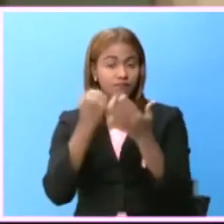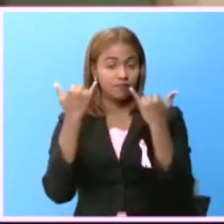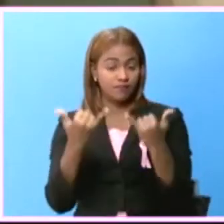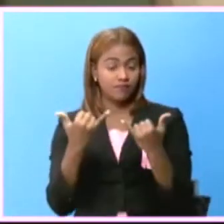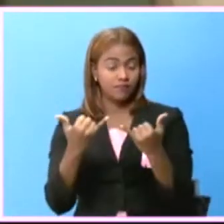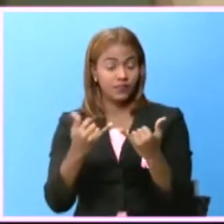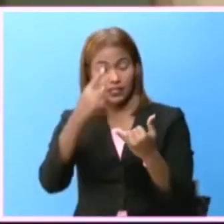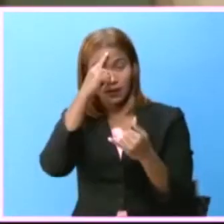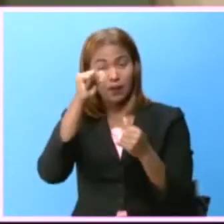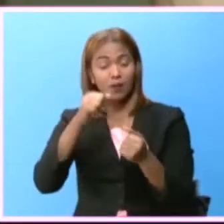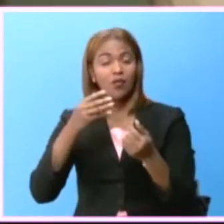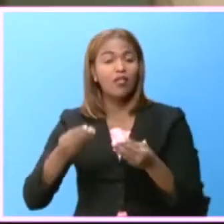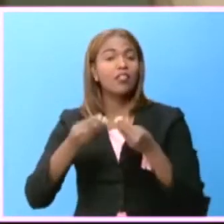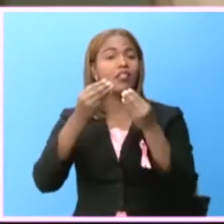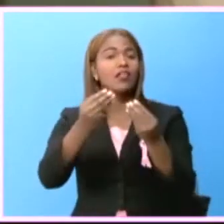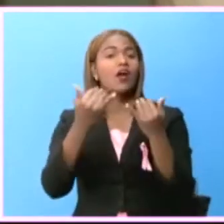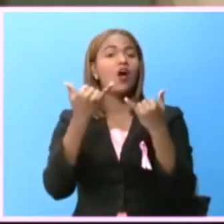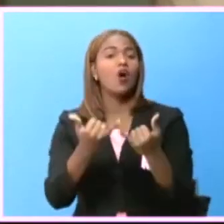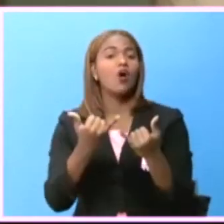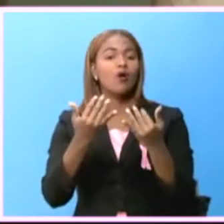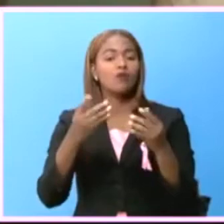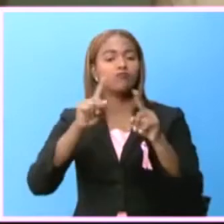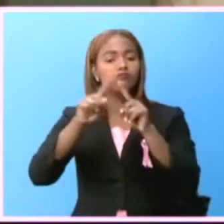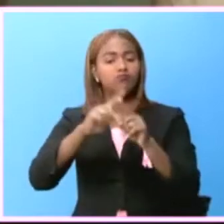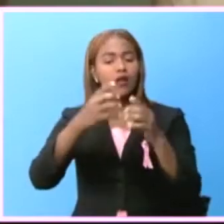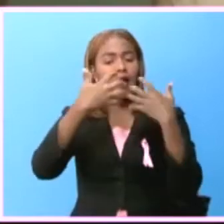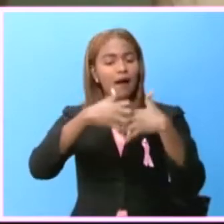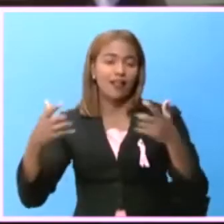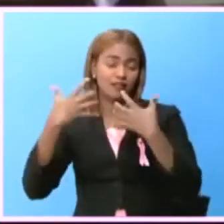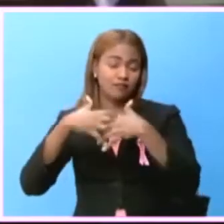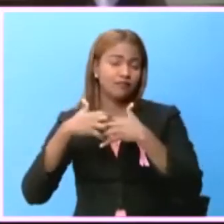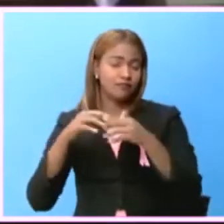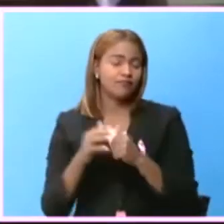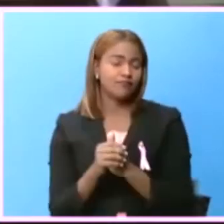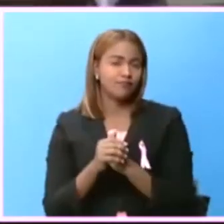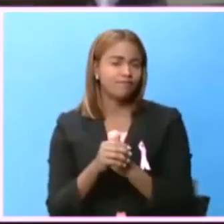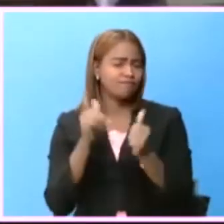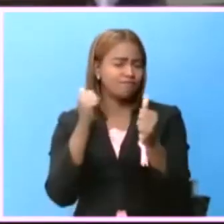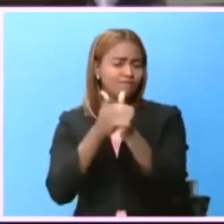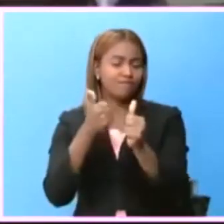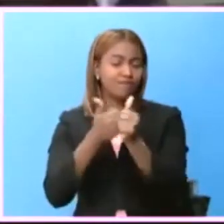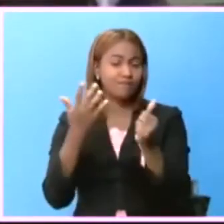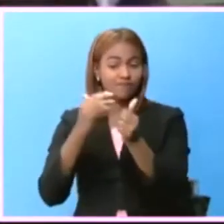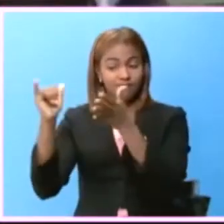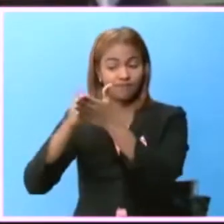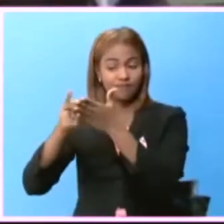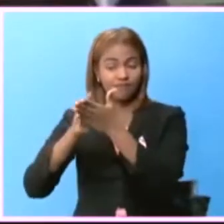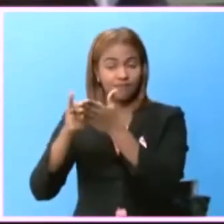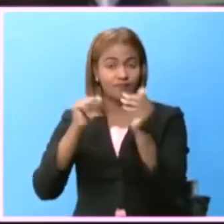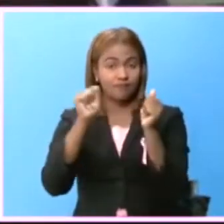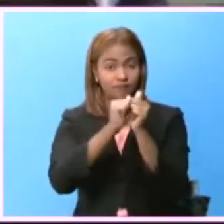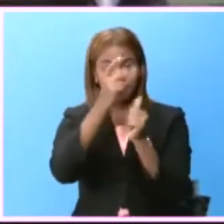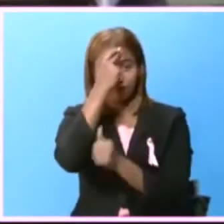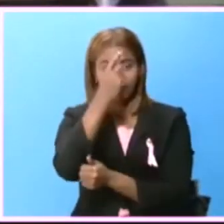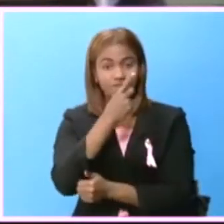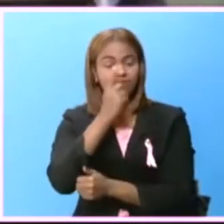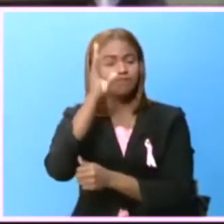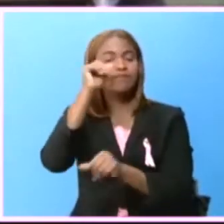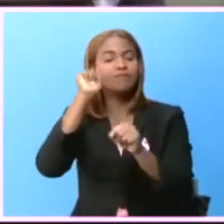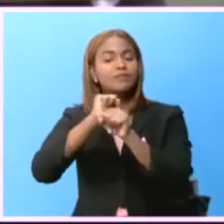proyectos que apoyan préstamos de microfinanciamiento a mujeres y otras comunidades menos